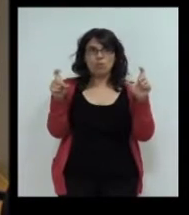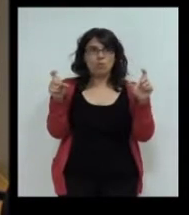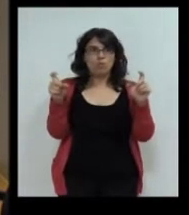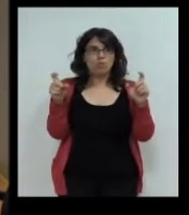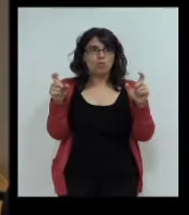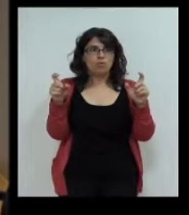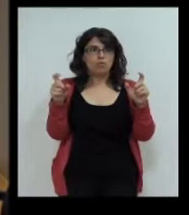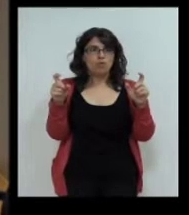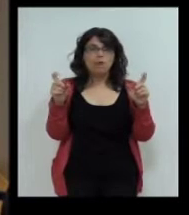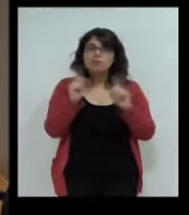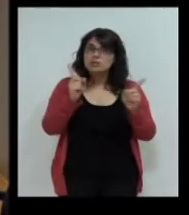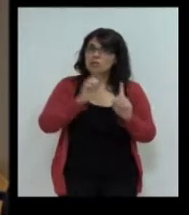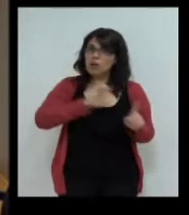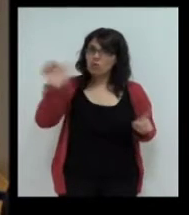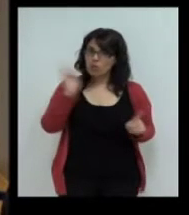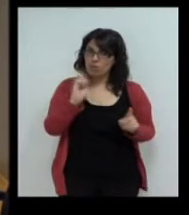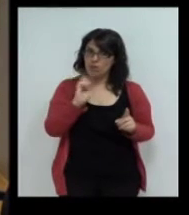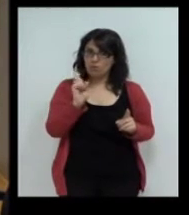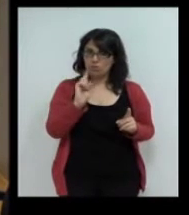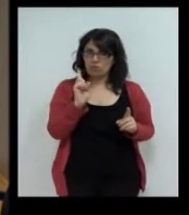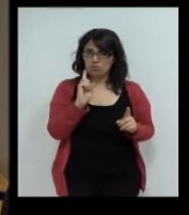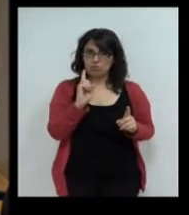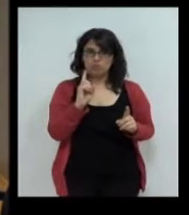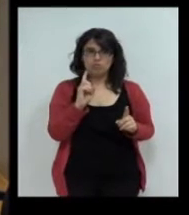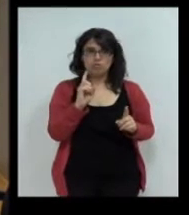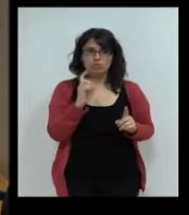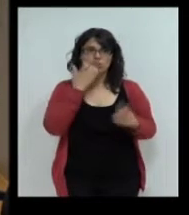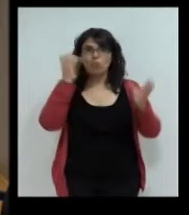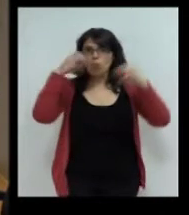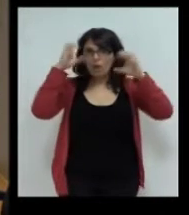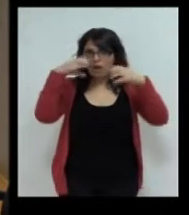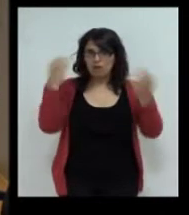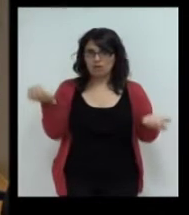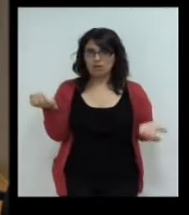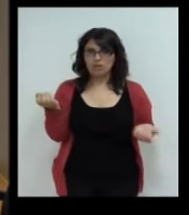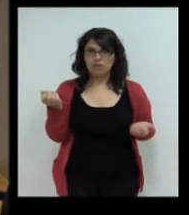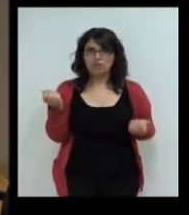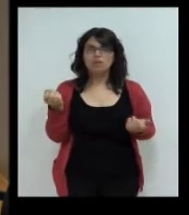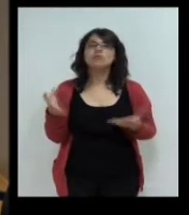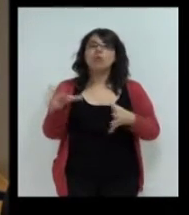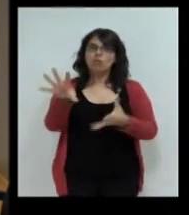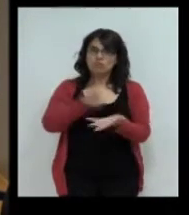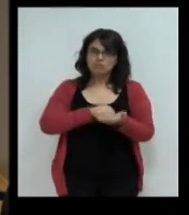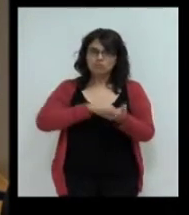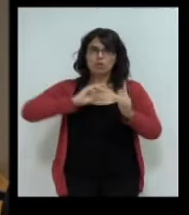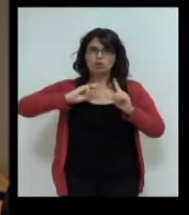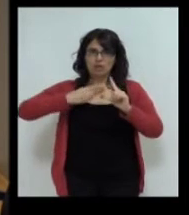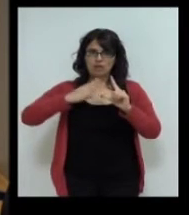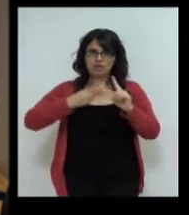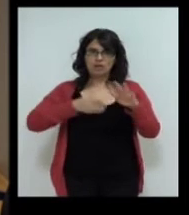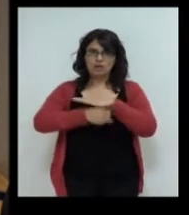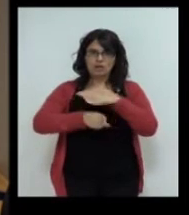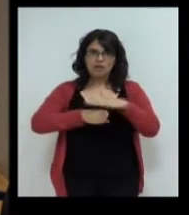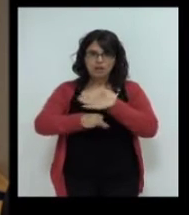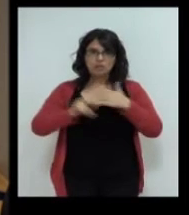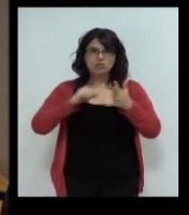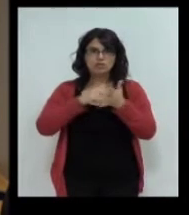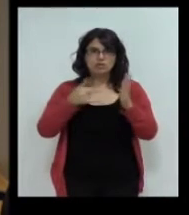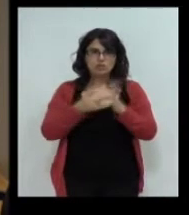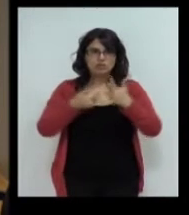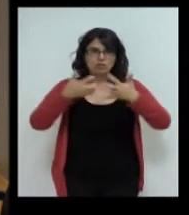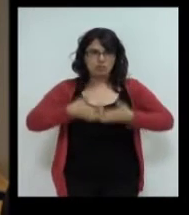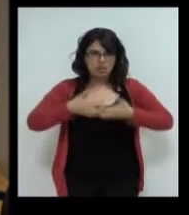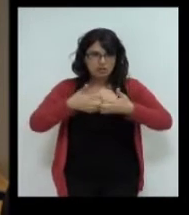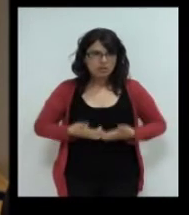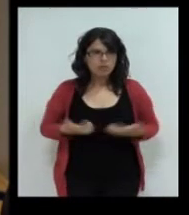además no europeos, los Apple o los Google, los portales de acceso, claro, los sistemas operativos,